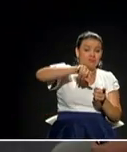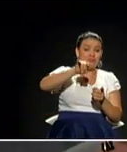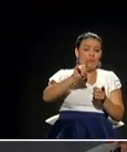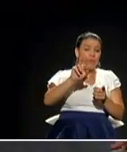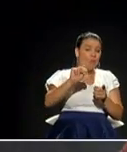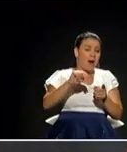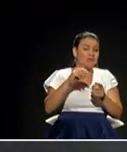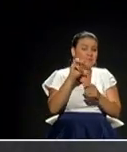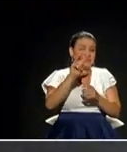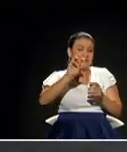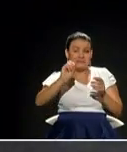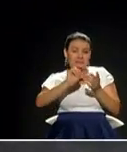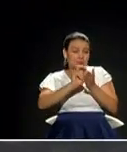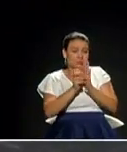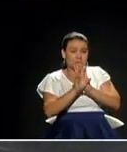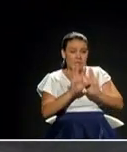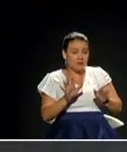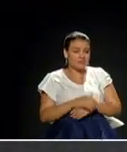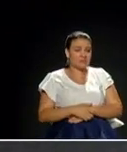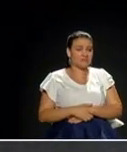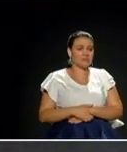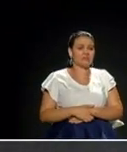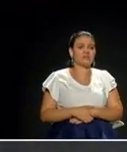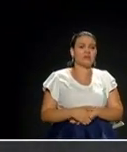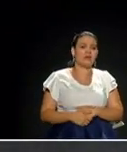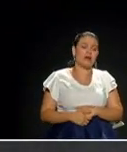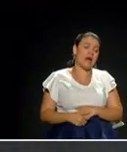30 segundos de ese aspecto la pregunta estoy especie